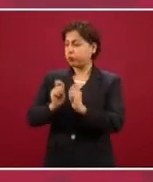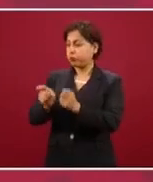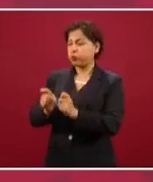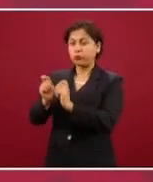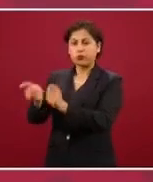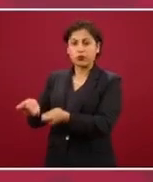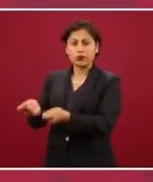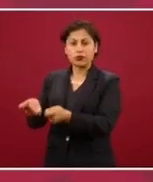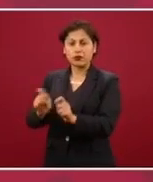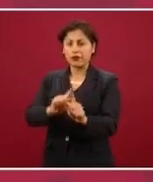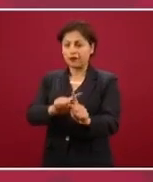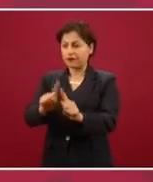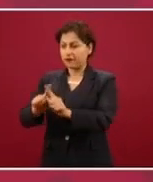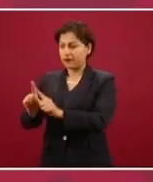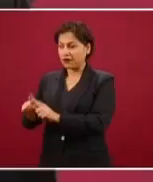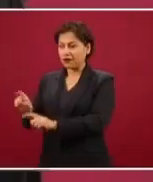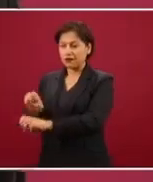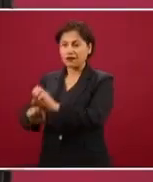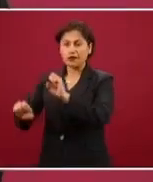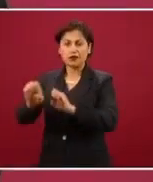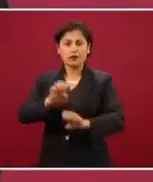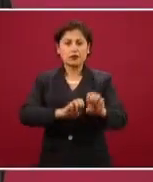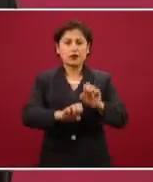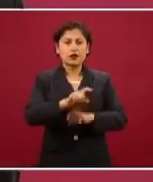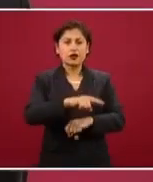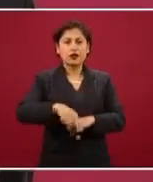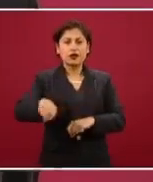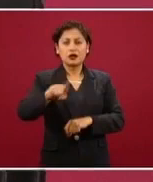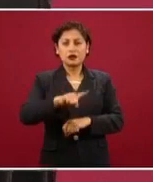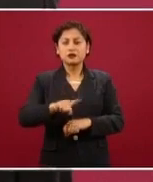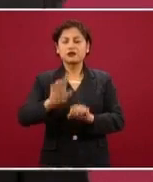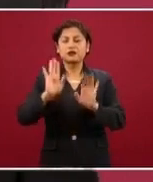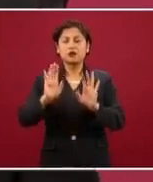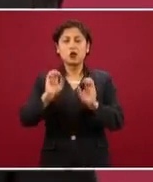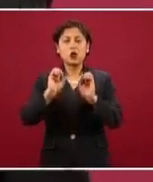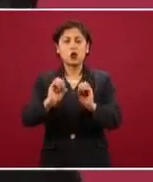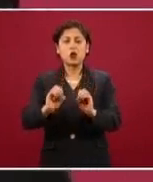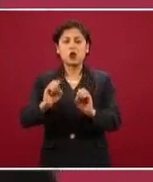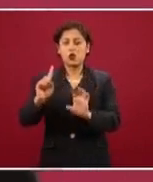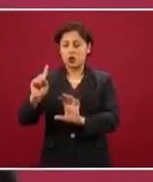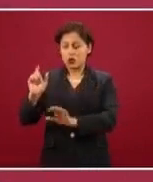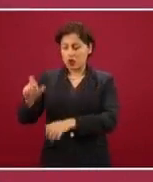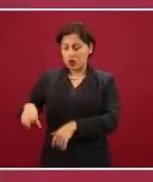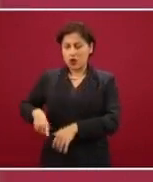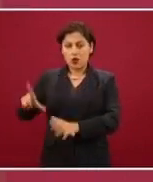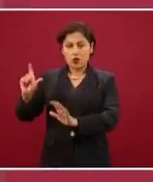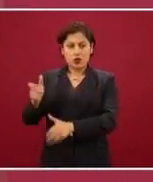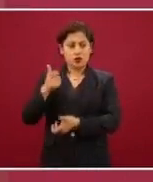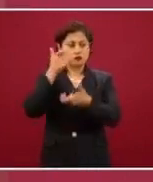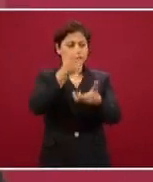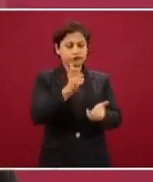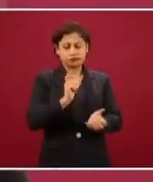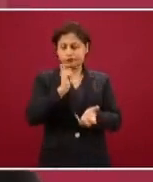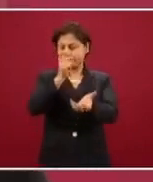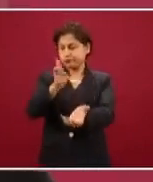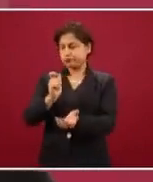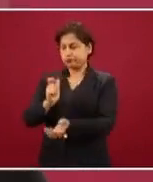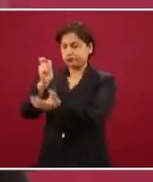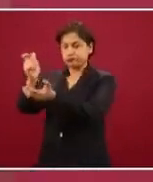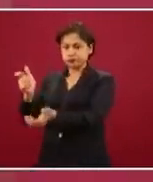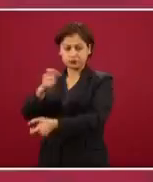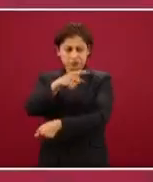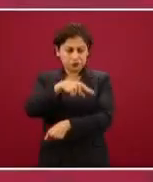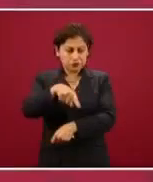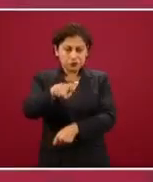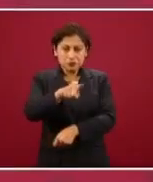entregaba dinero a los encargados de estancias infantiles, en donde en casas particulares,